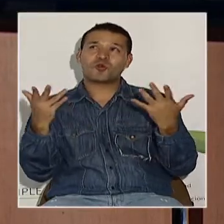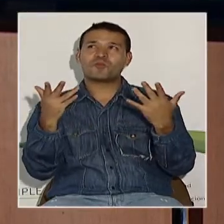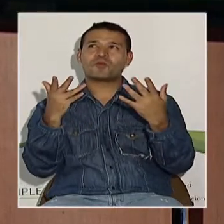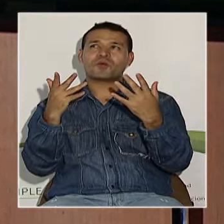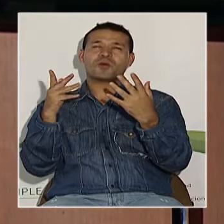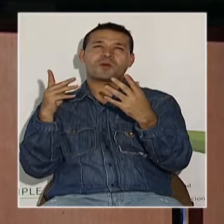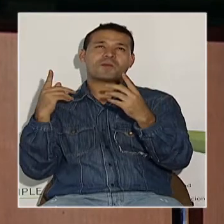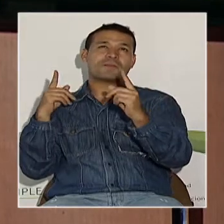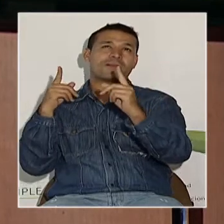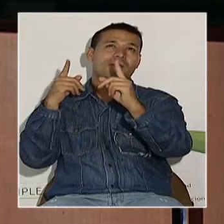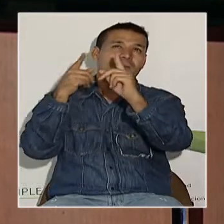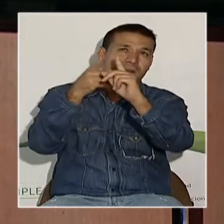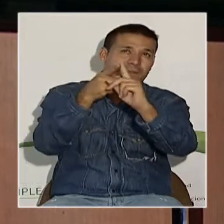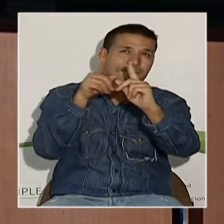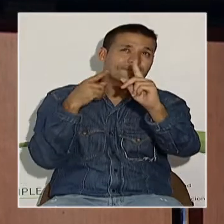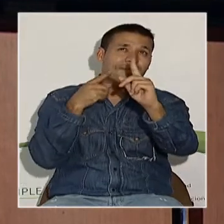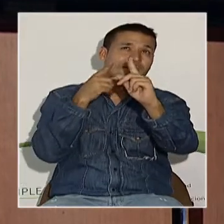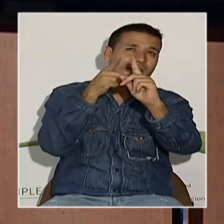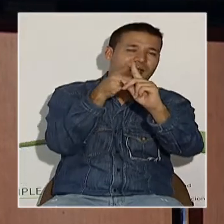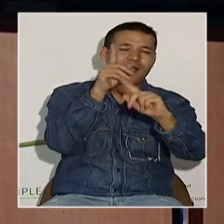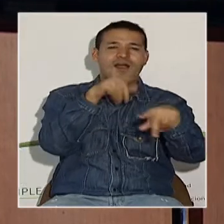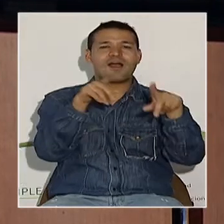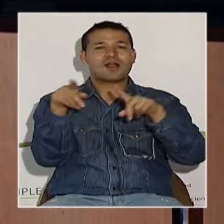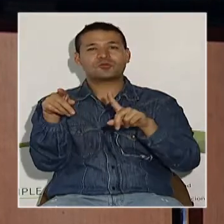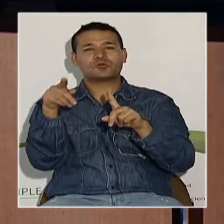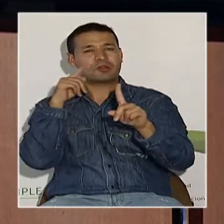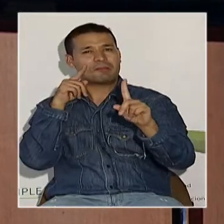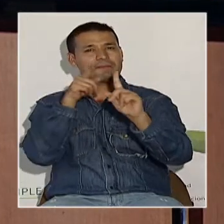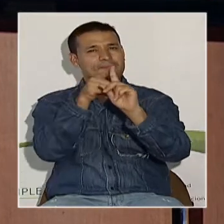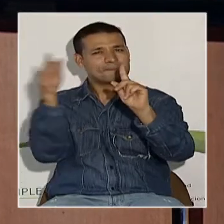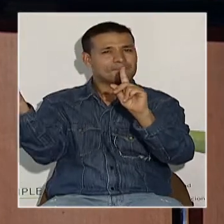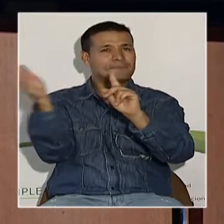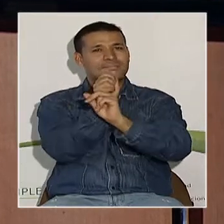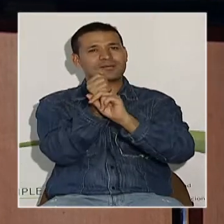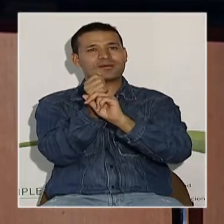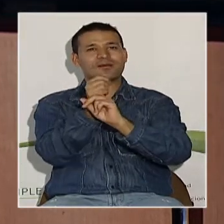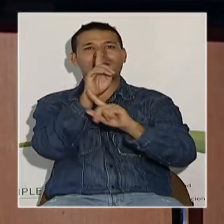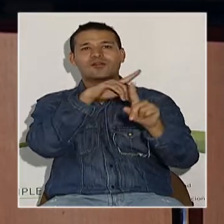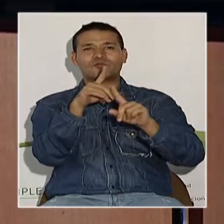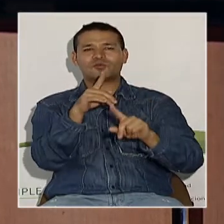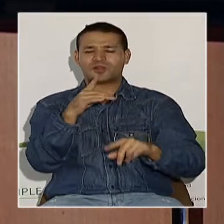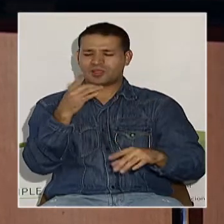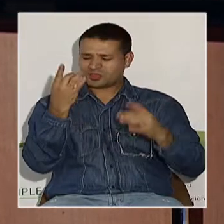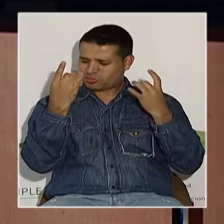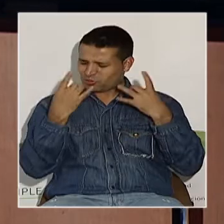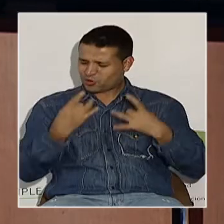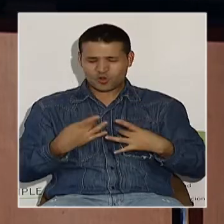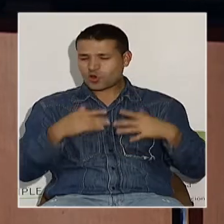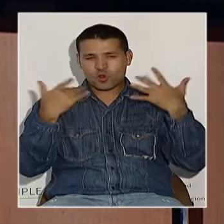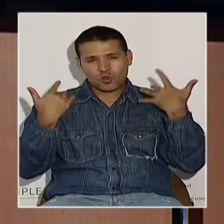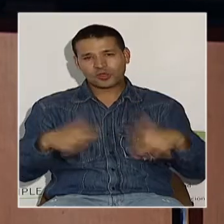A un puerto que para algunos es el absoluto, por lo menos es la ausencia de sufrimiento para otros.